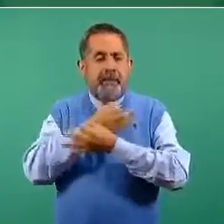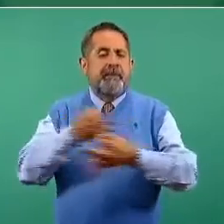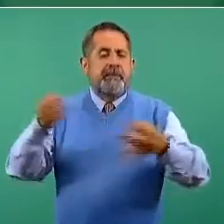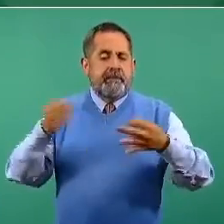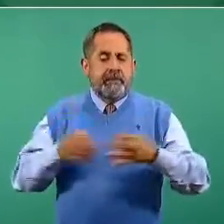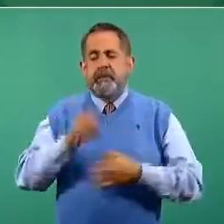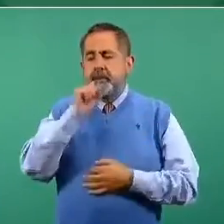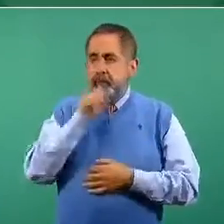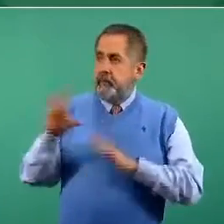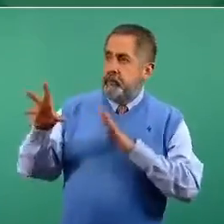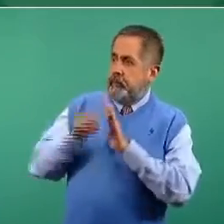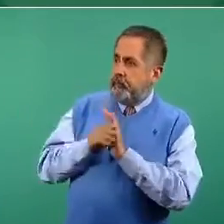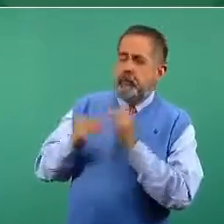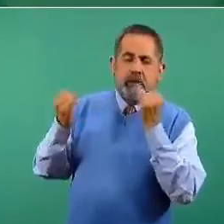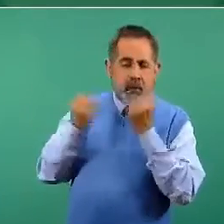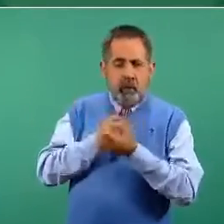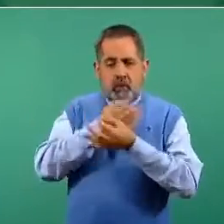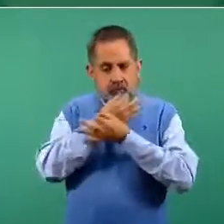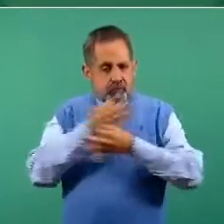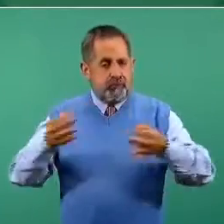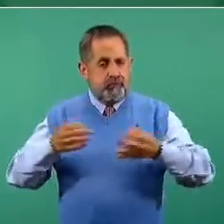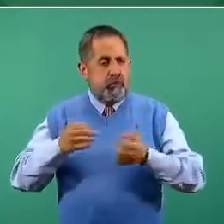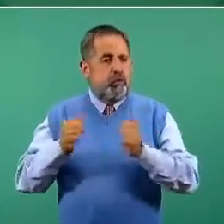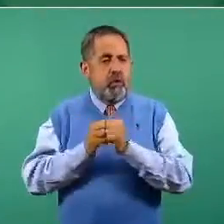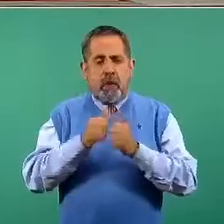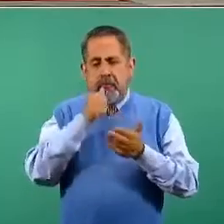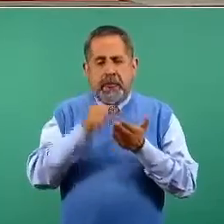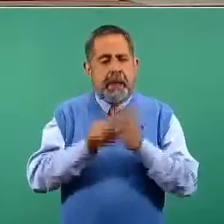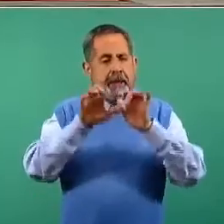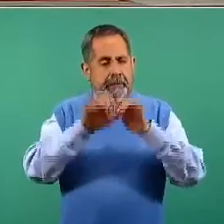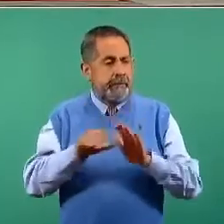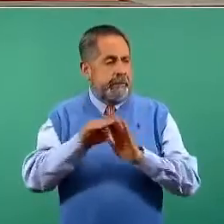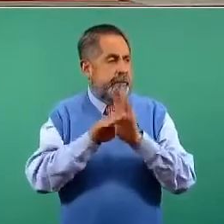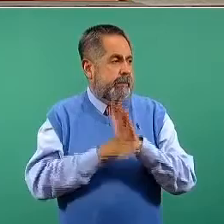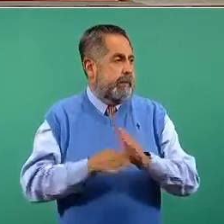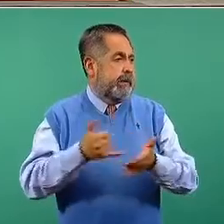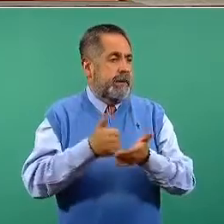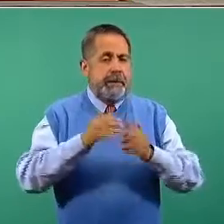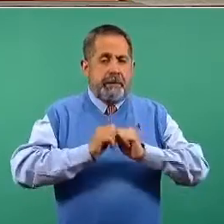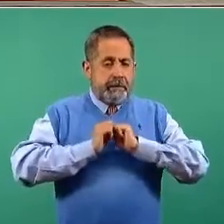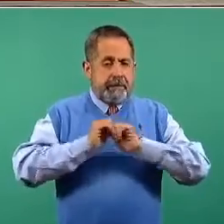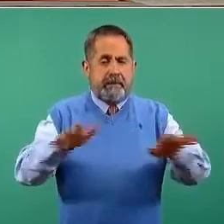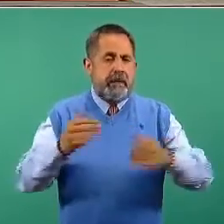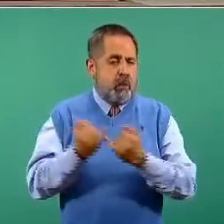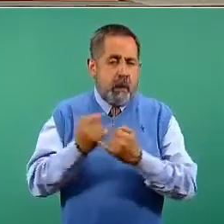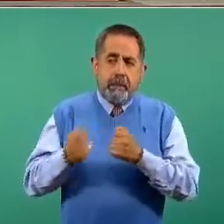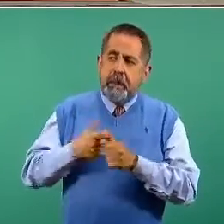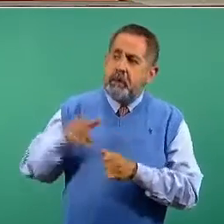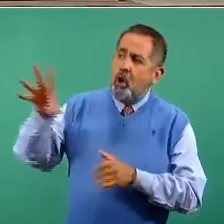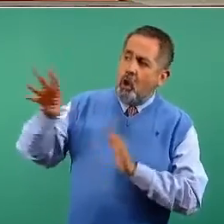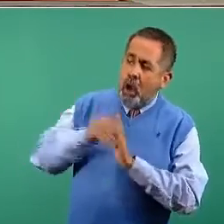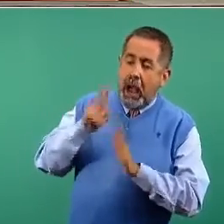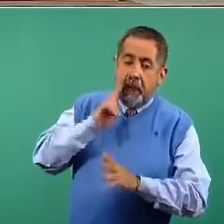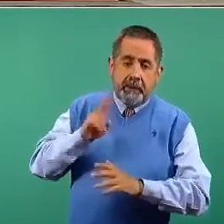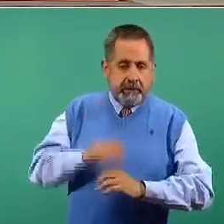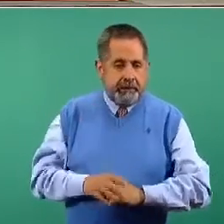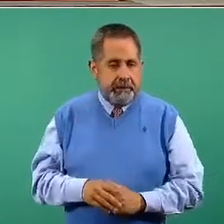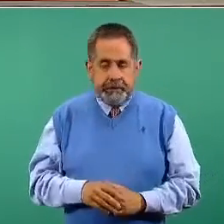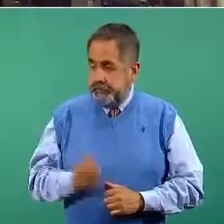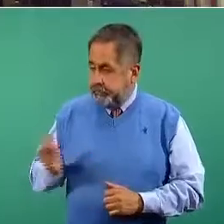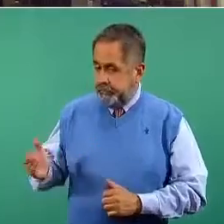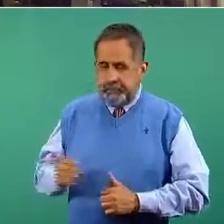haremos nosotros formalmente y por escrito en un lineamiento cuando tengamos todas esas consideraciones. Doctor Alomí.